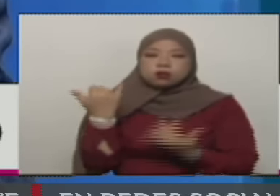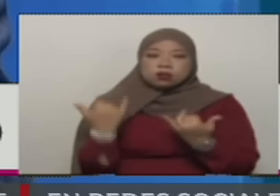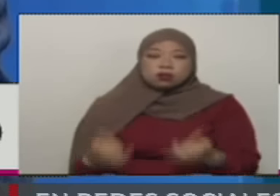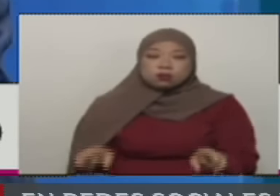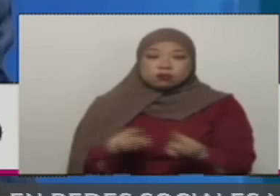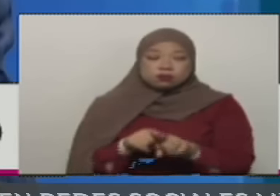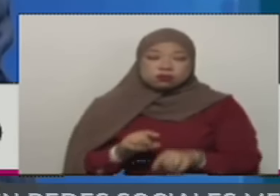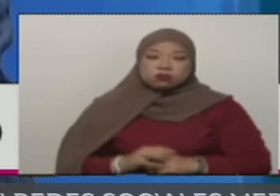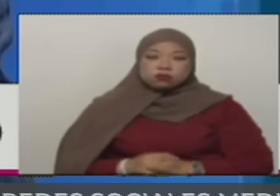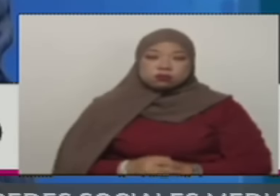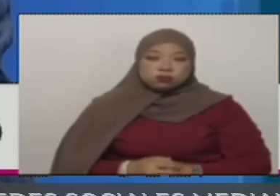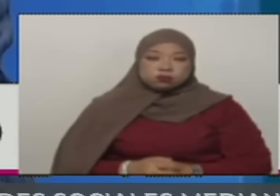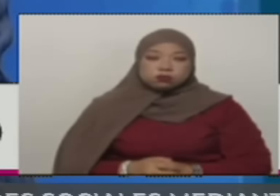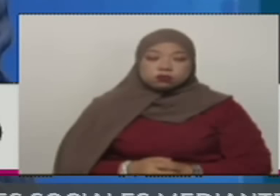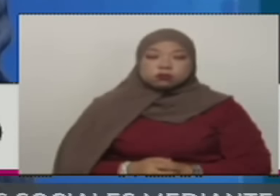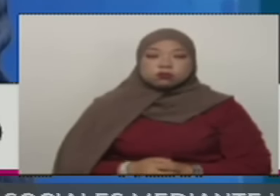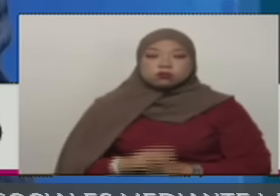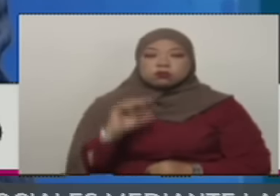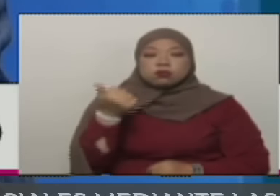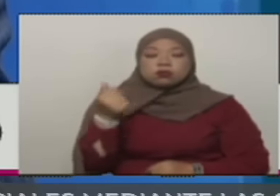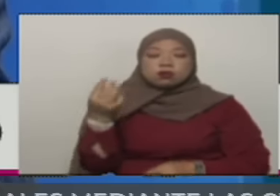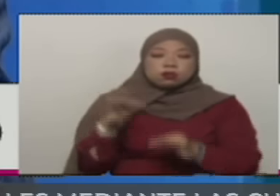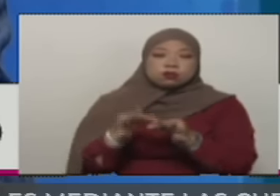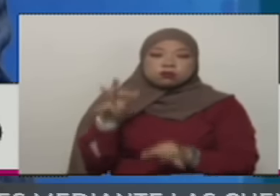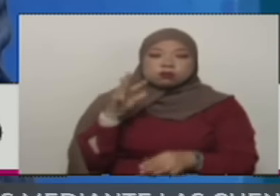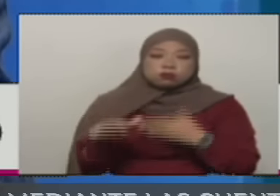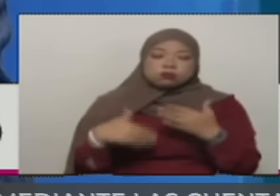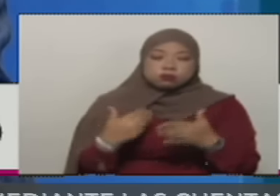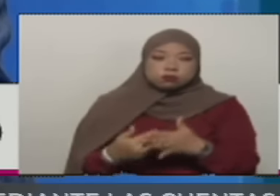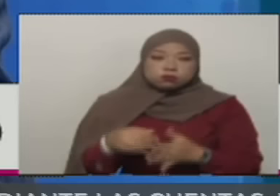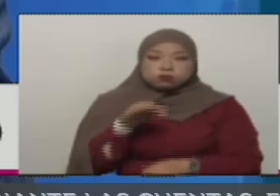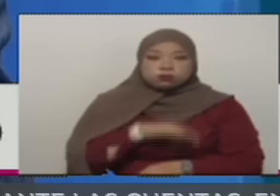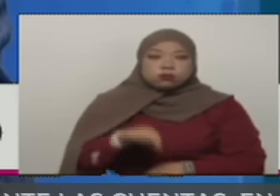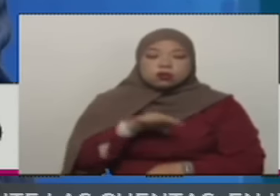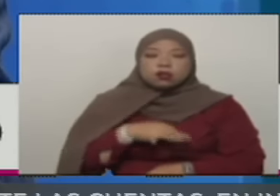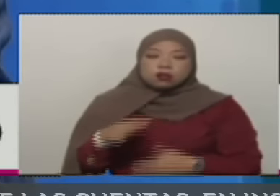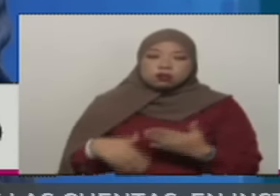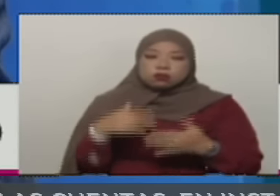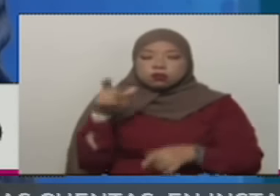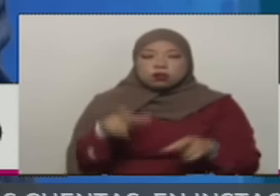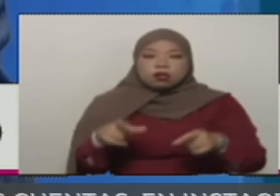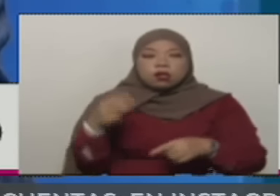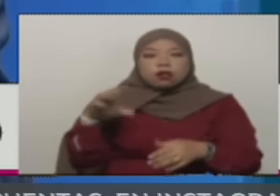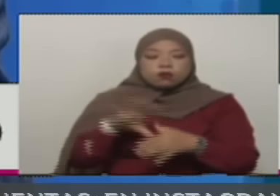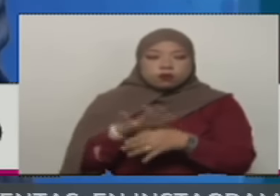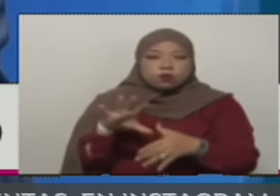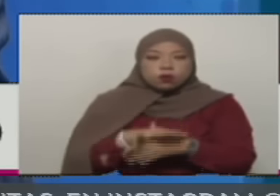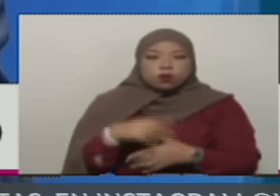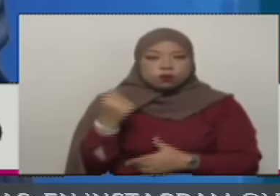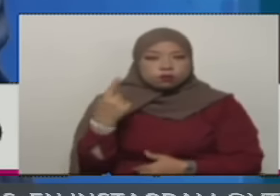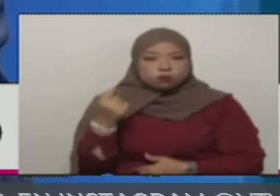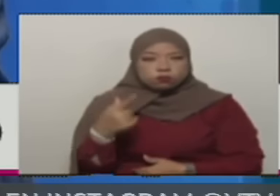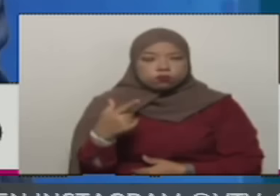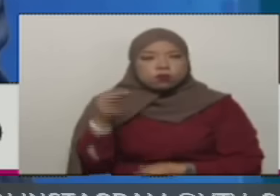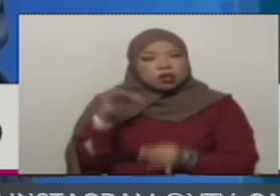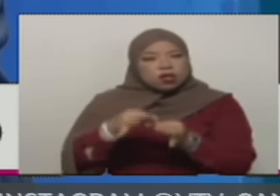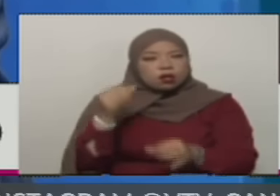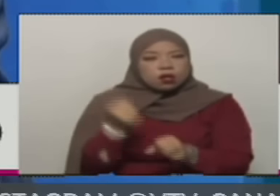mañana martes 10 de septiembre y el miércoles 11 de septiembre, cuando estará